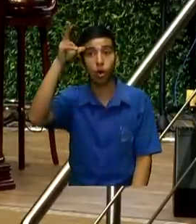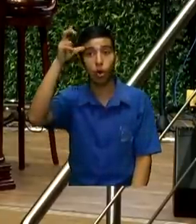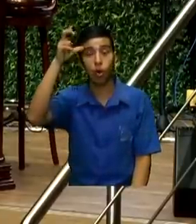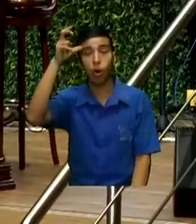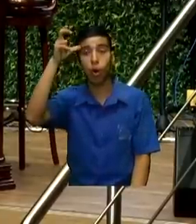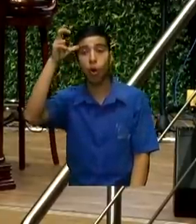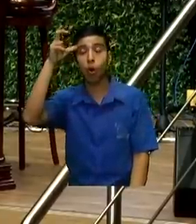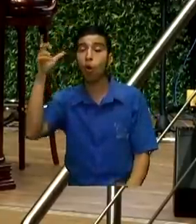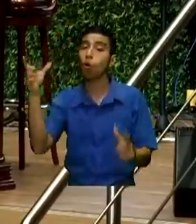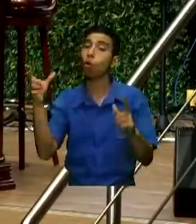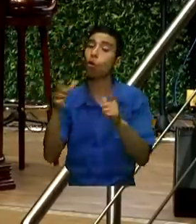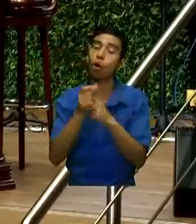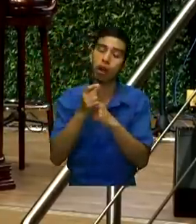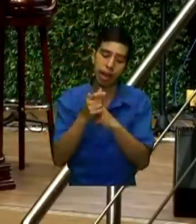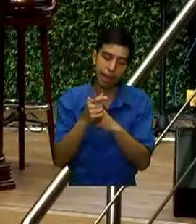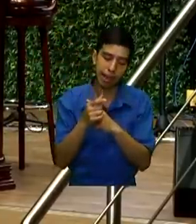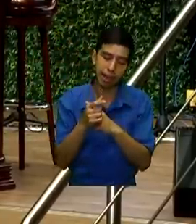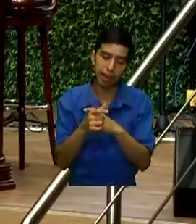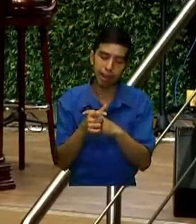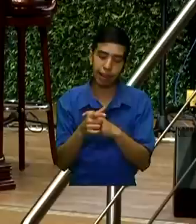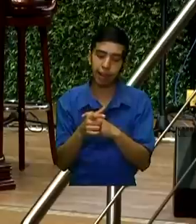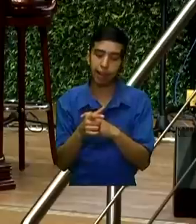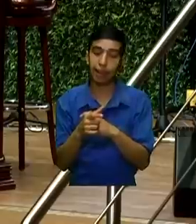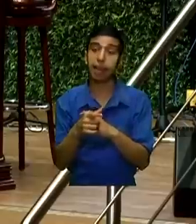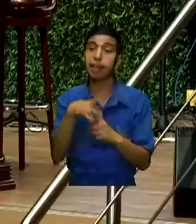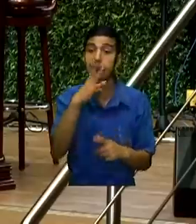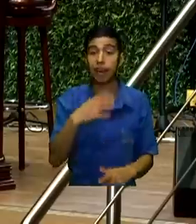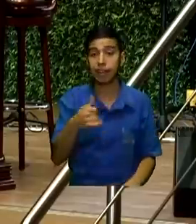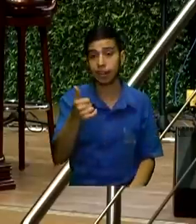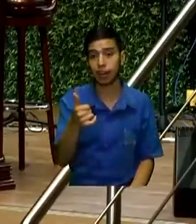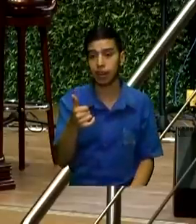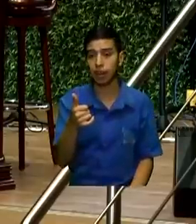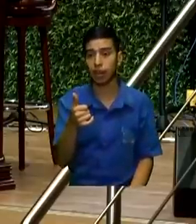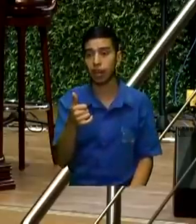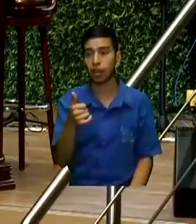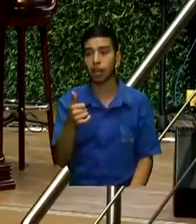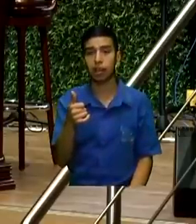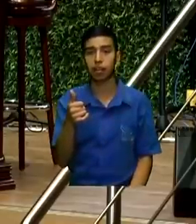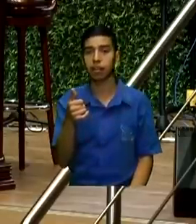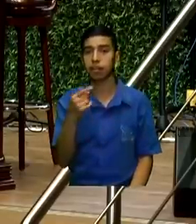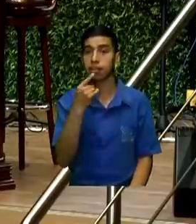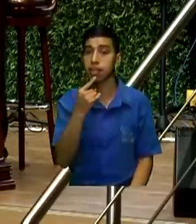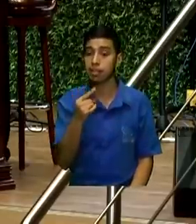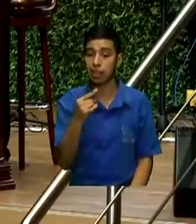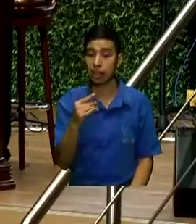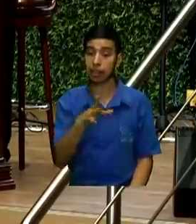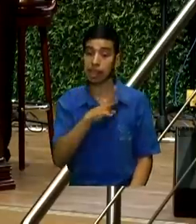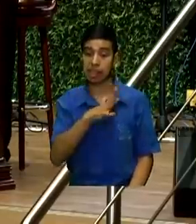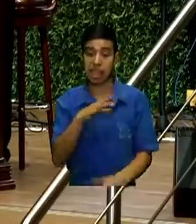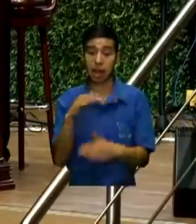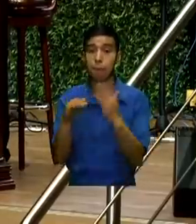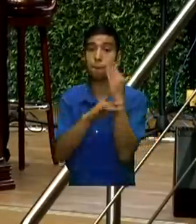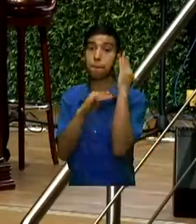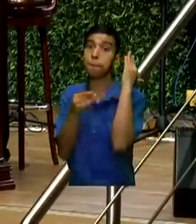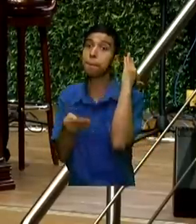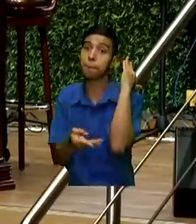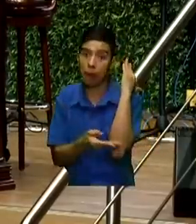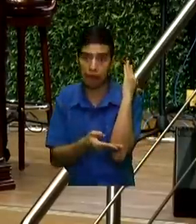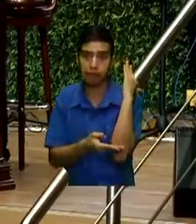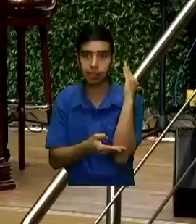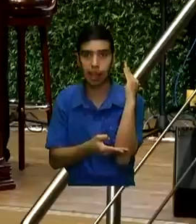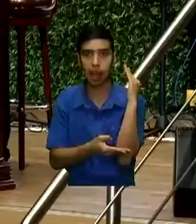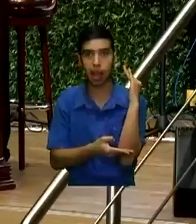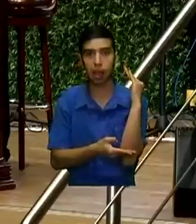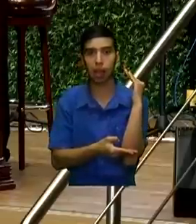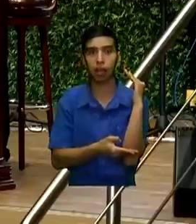¿Y la liberación? Fue un parto. Ah, no, todo el mundo estaba, se nos escapaba, hermano, endemoniada, y la teníamos que ir a